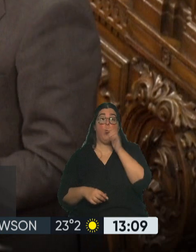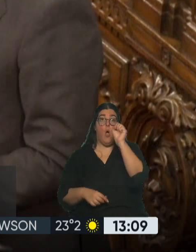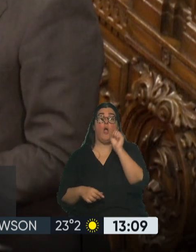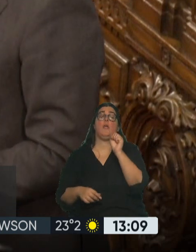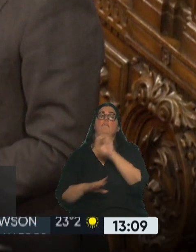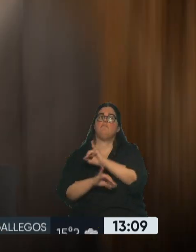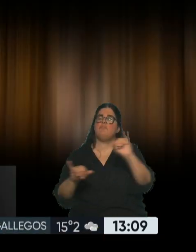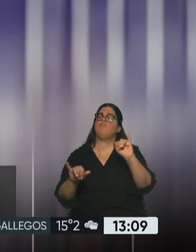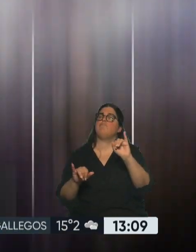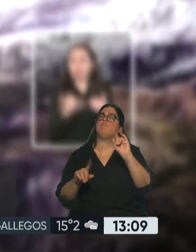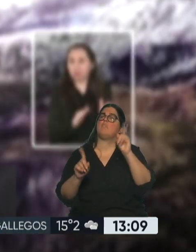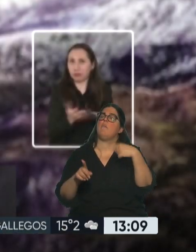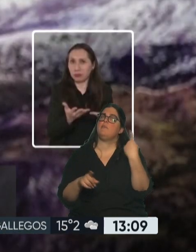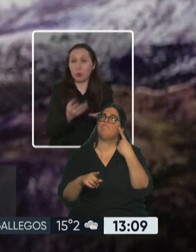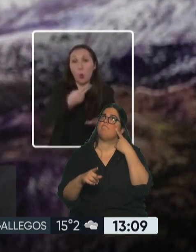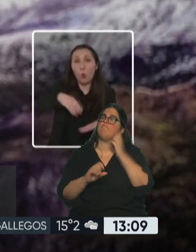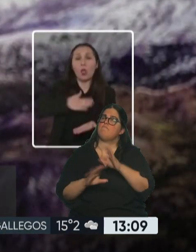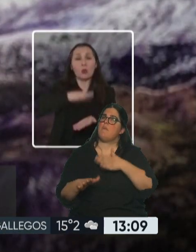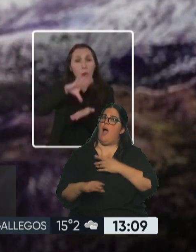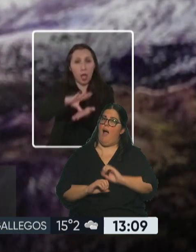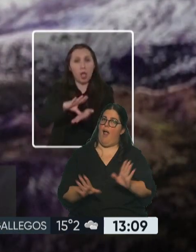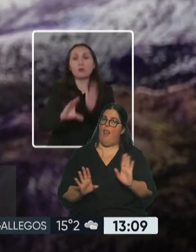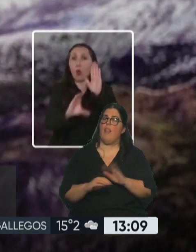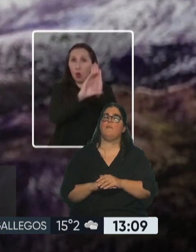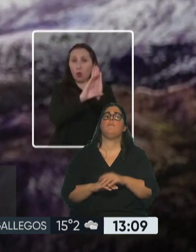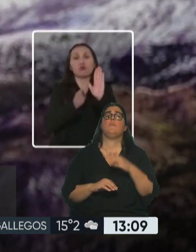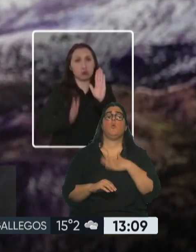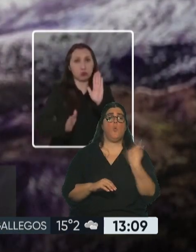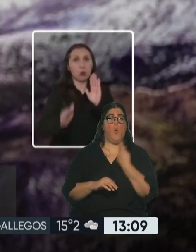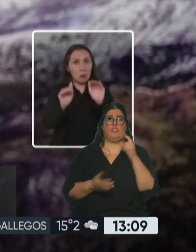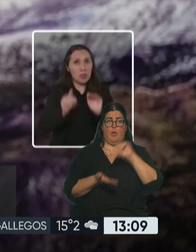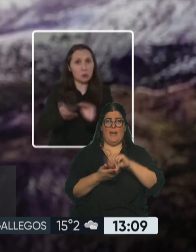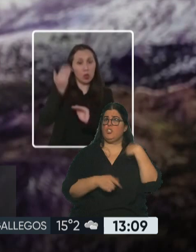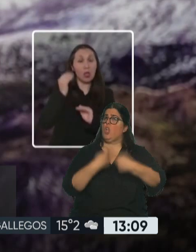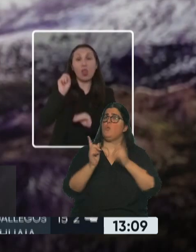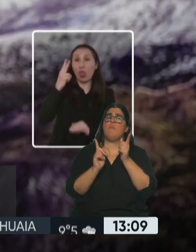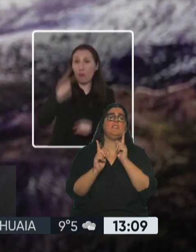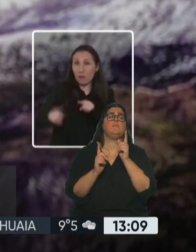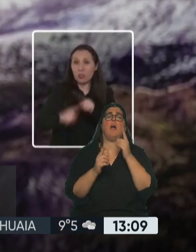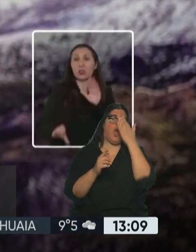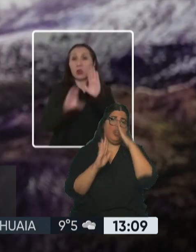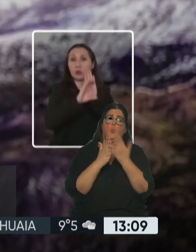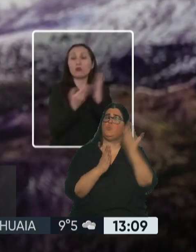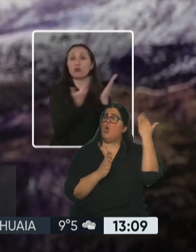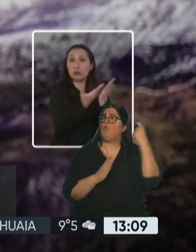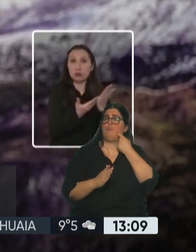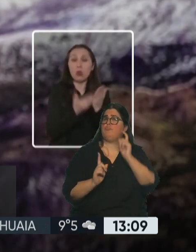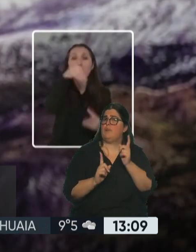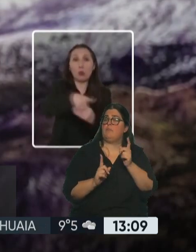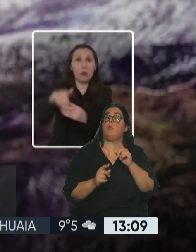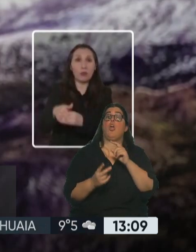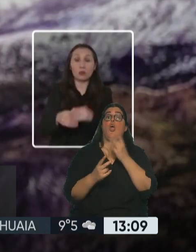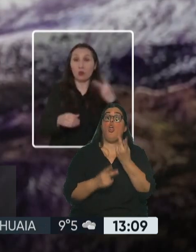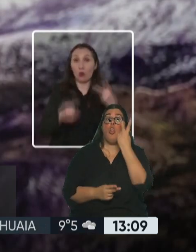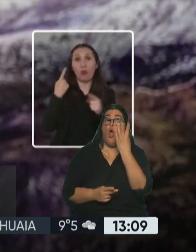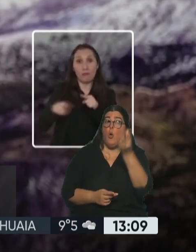mea culpa. Nuestro país seguirá con la Constitución vigente porque luego de 2 propuestas constitucionales plebiscitadas,